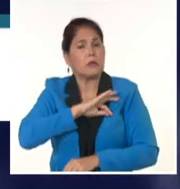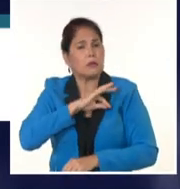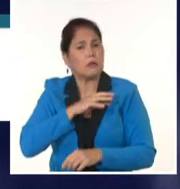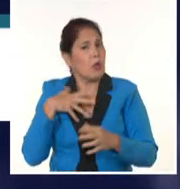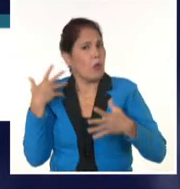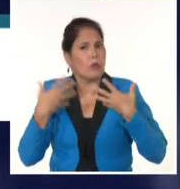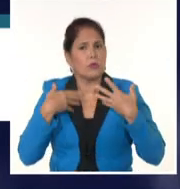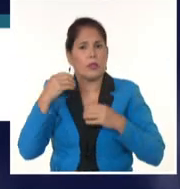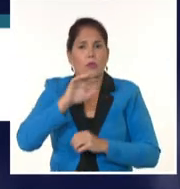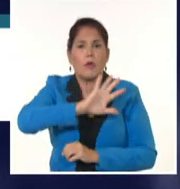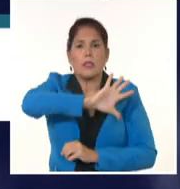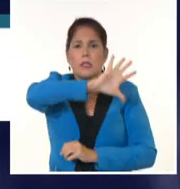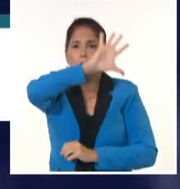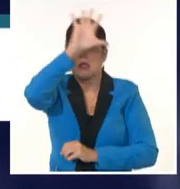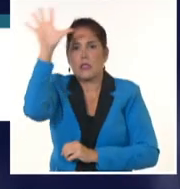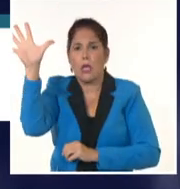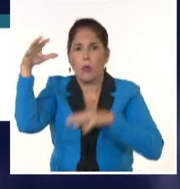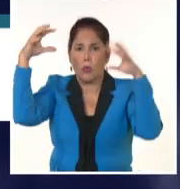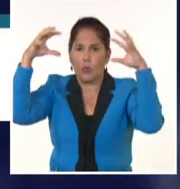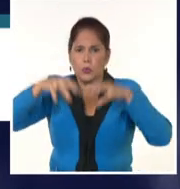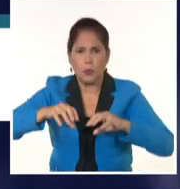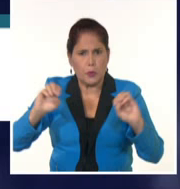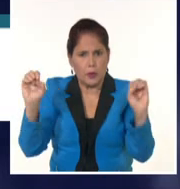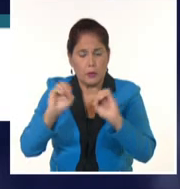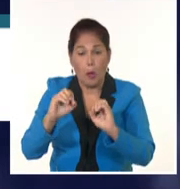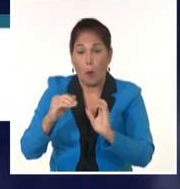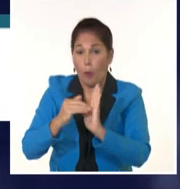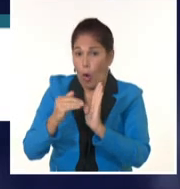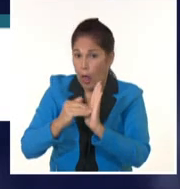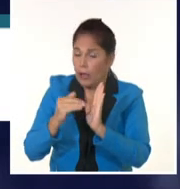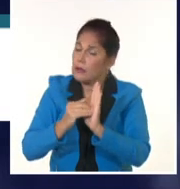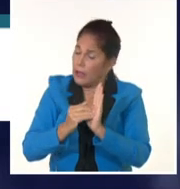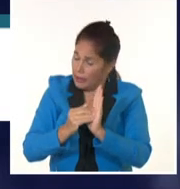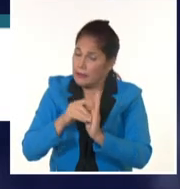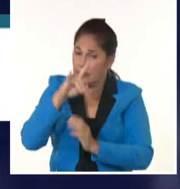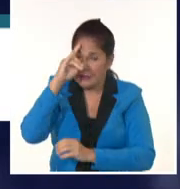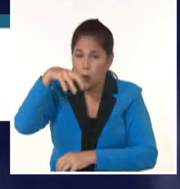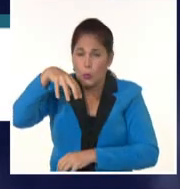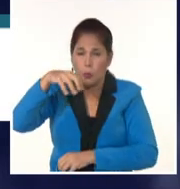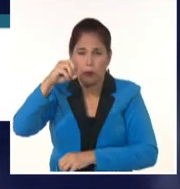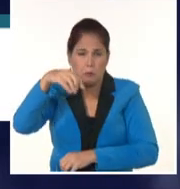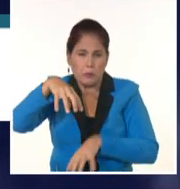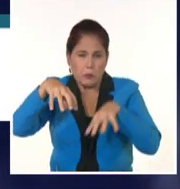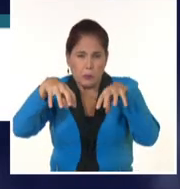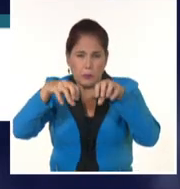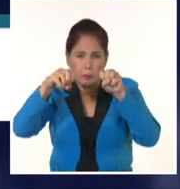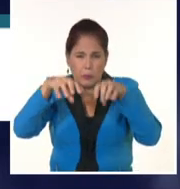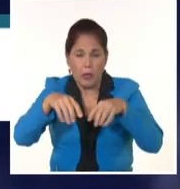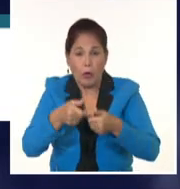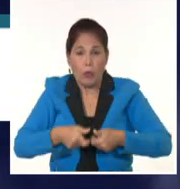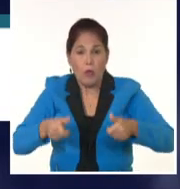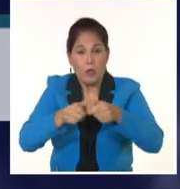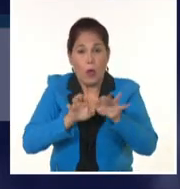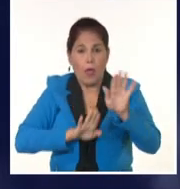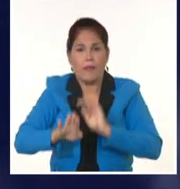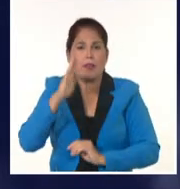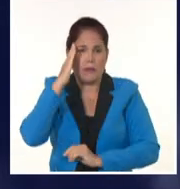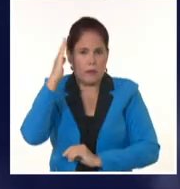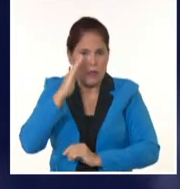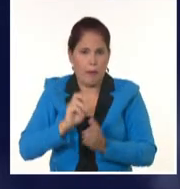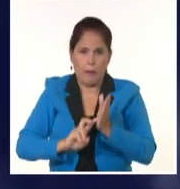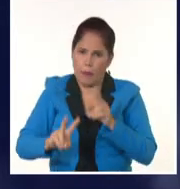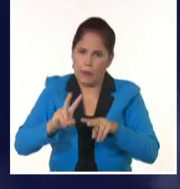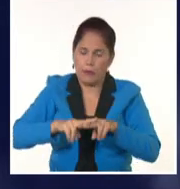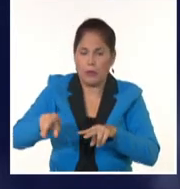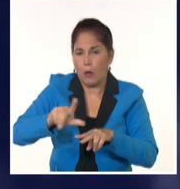cielo está despejado y en el horario de la tarde estuvo lloviendo a intervalos. El Consejo de Defensa ya está activado en la provincia de Holguín,